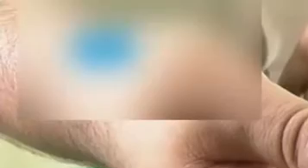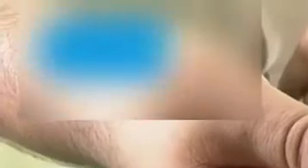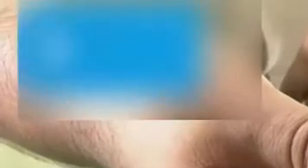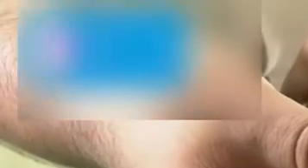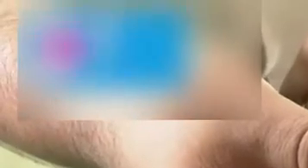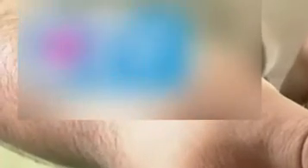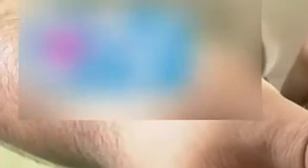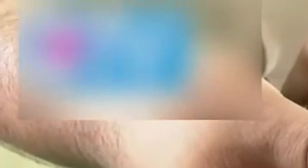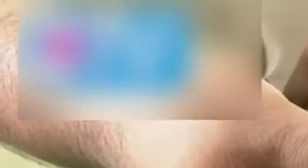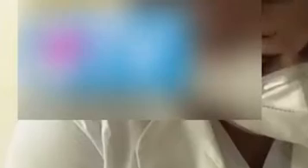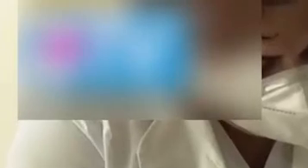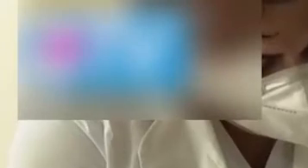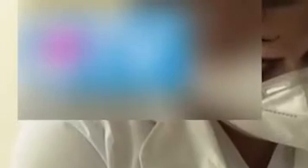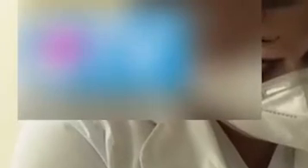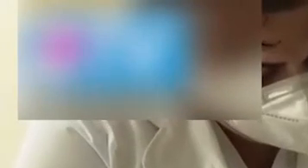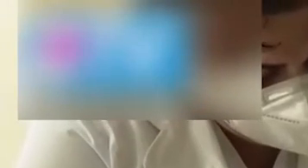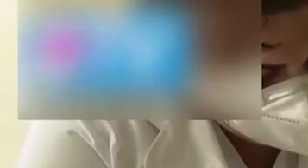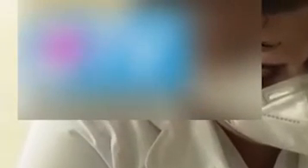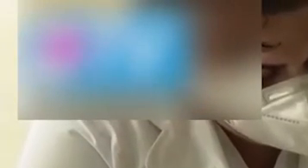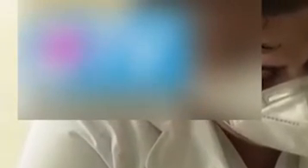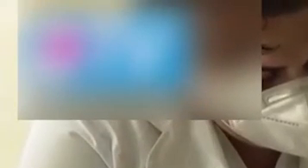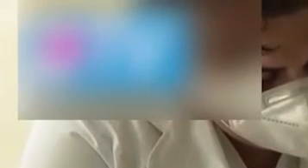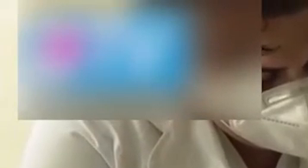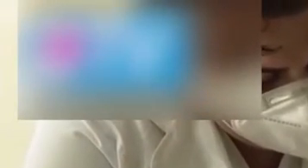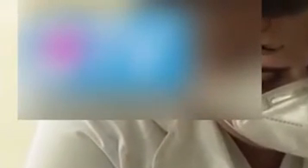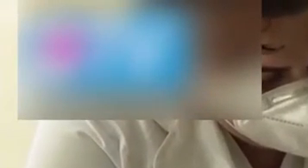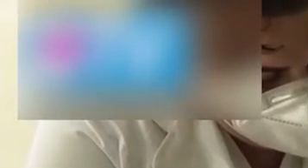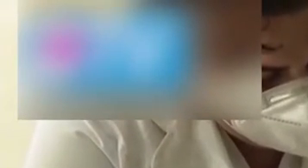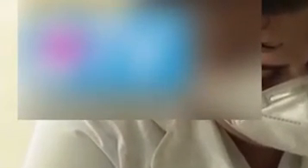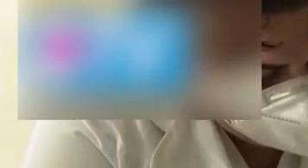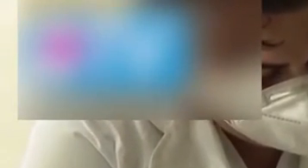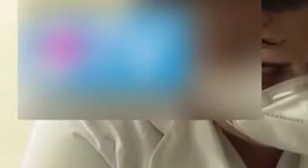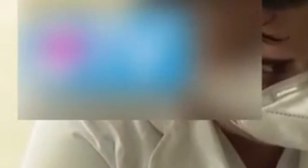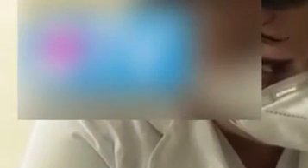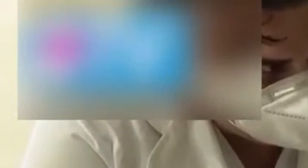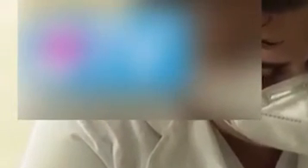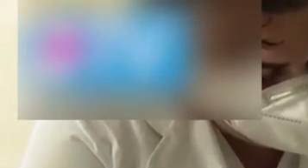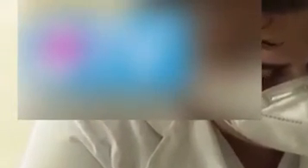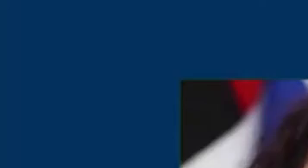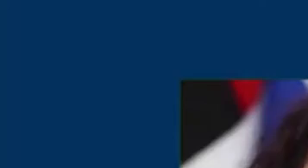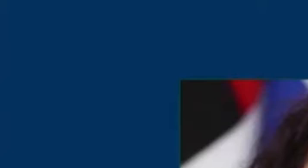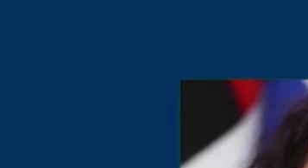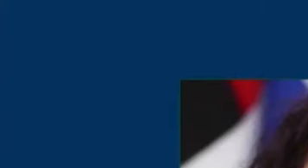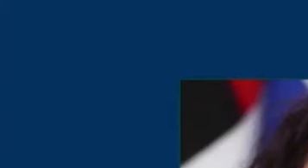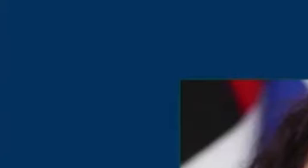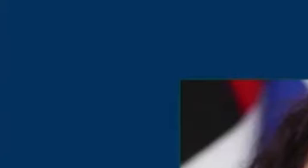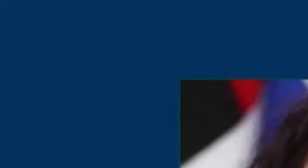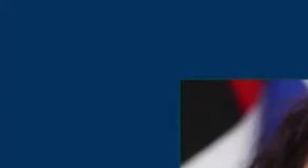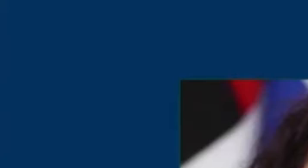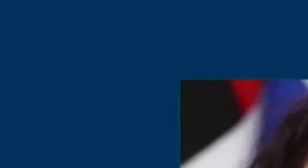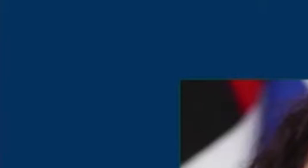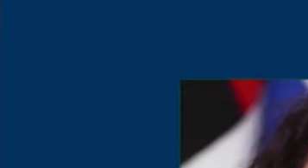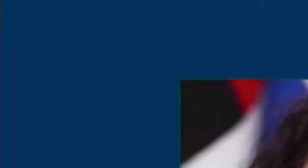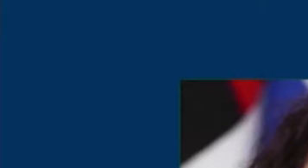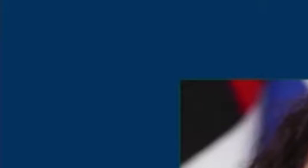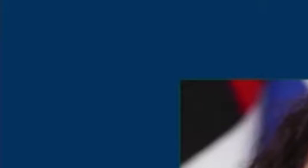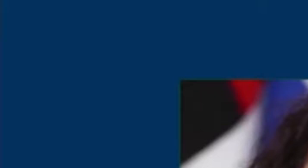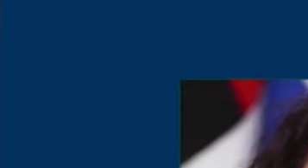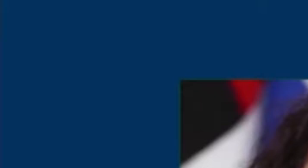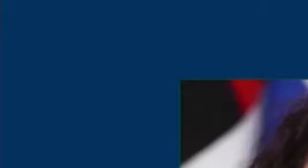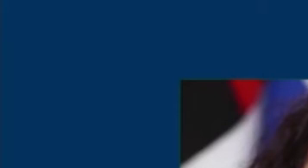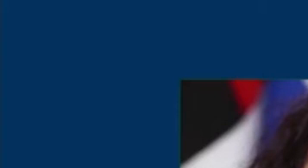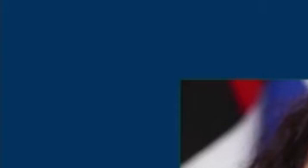los departamentos de Managua y Matagalpa, y el día lunes en Managua y en Jinotega. La vacunación protectora